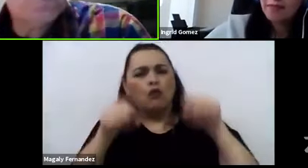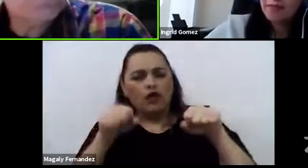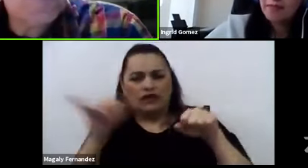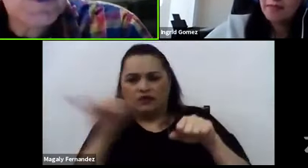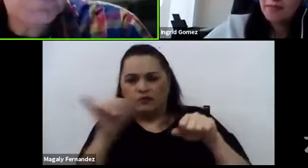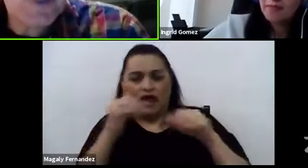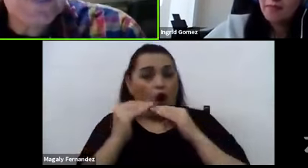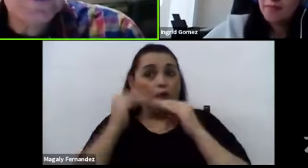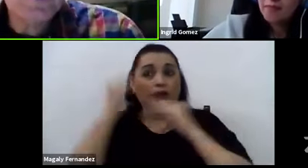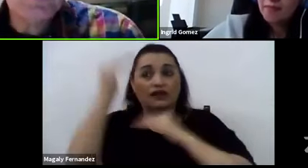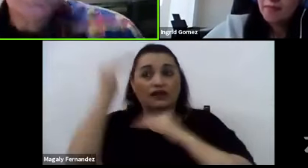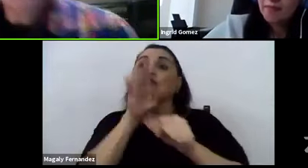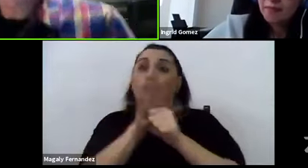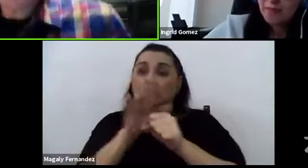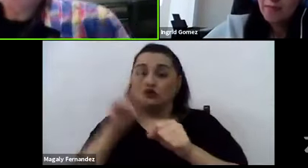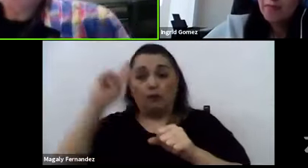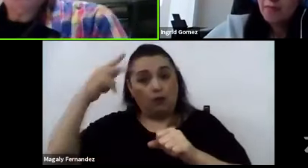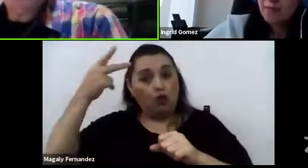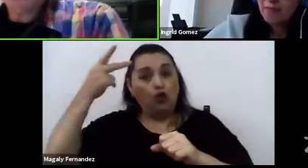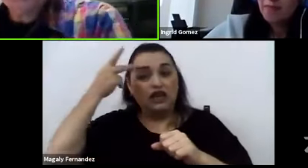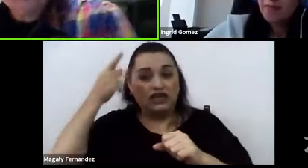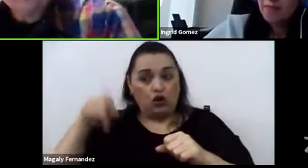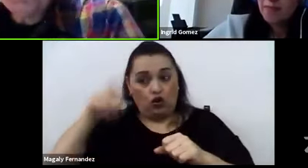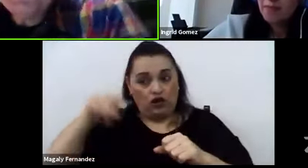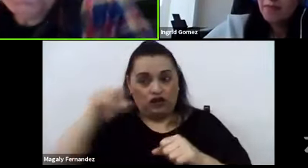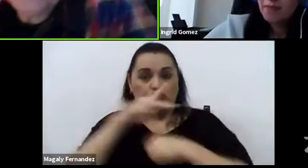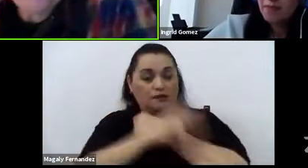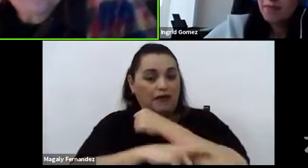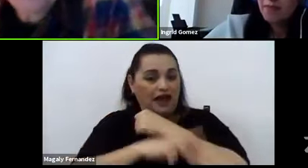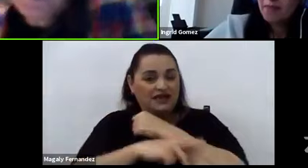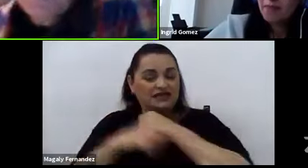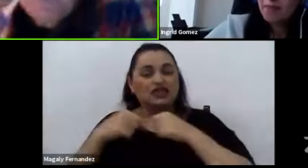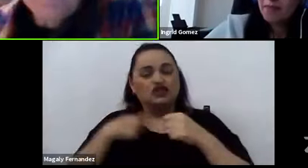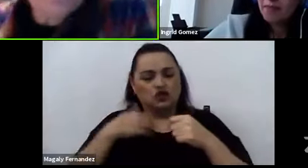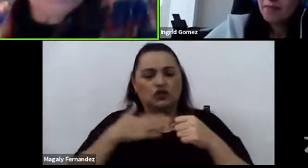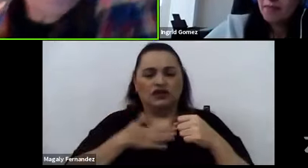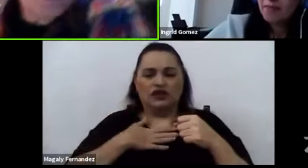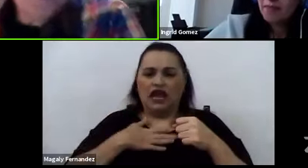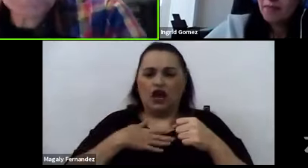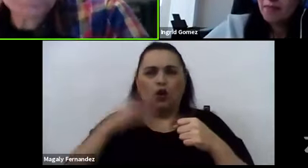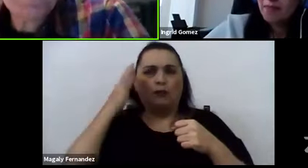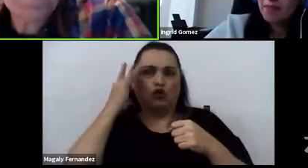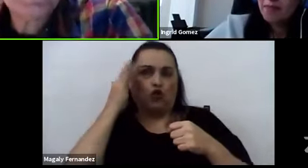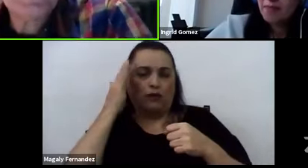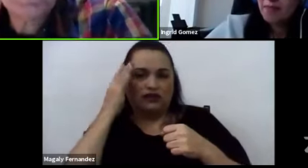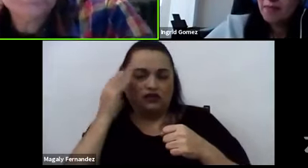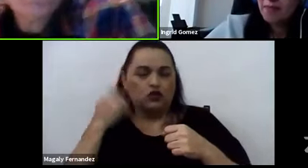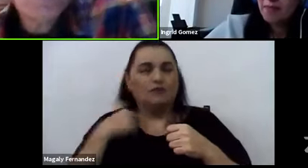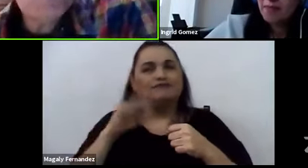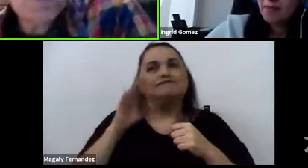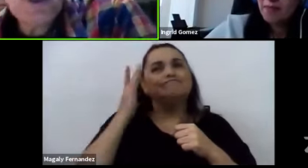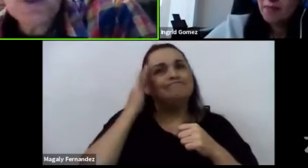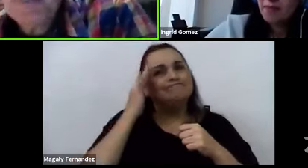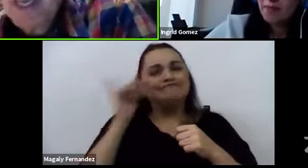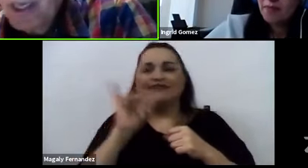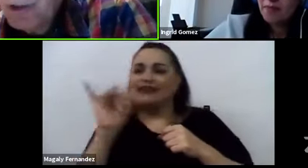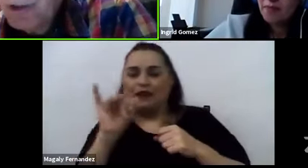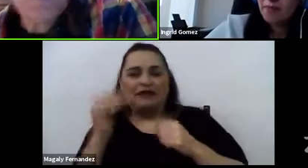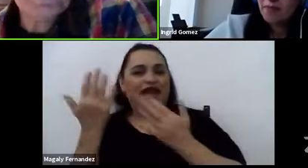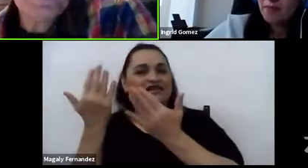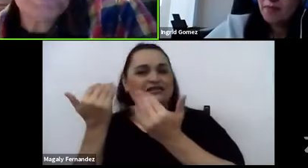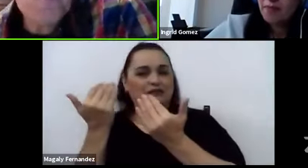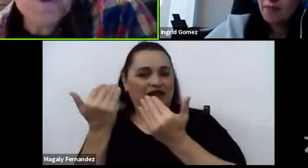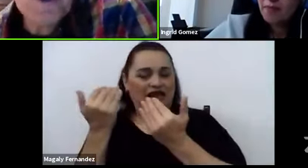aumentar el compromiso político de esos países? Bueno, yo tengo cierta preocupación y cierta esperanza. Por ejemplo, en la Unión Europea hay